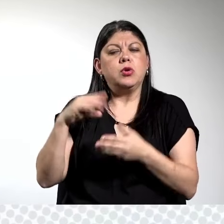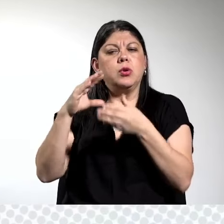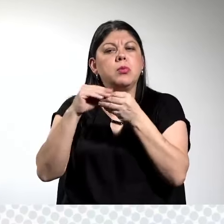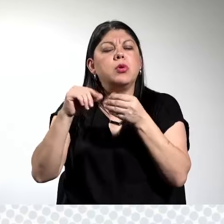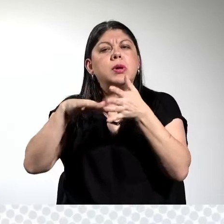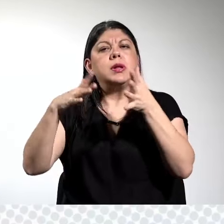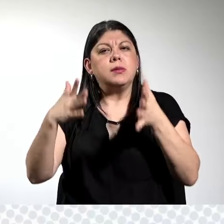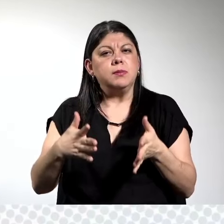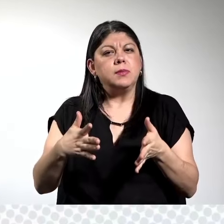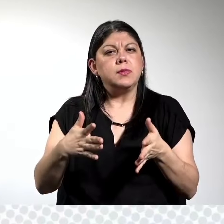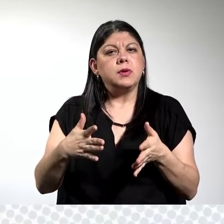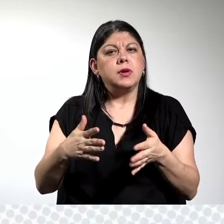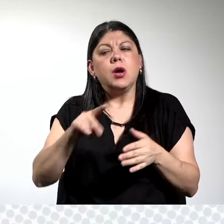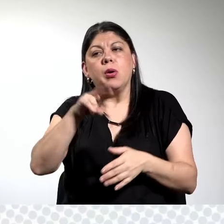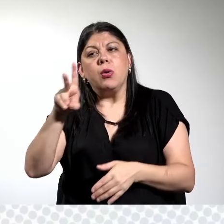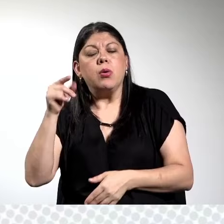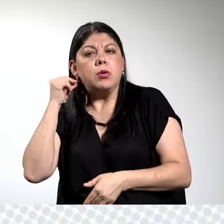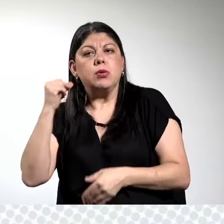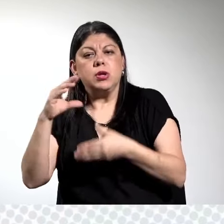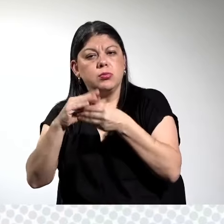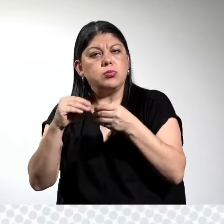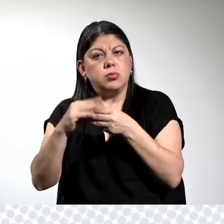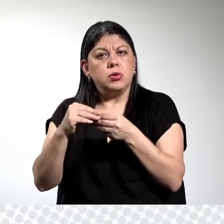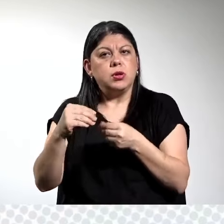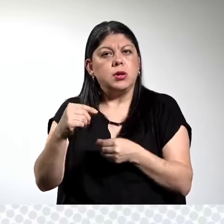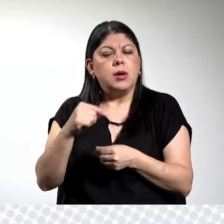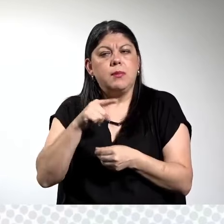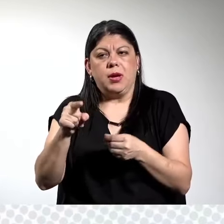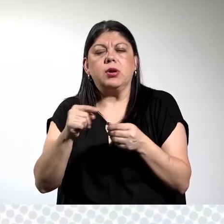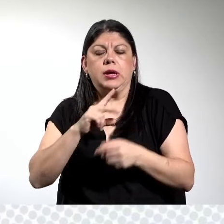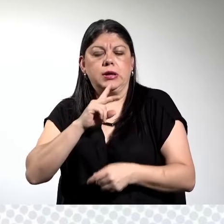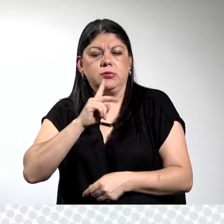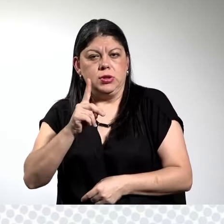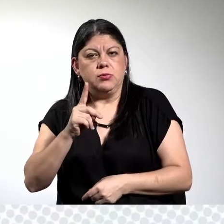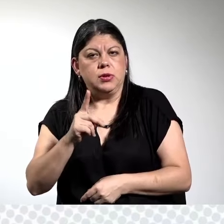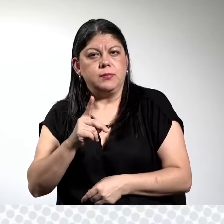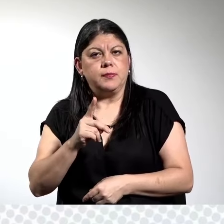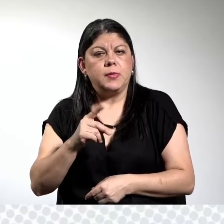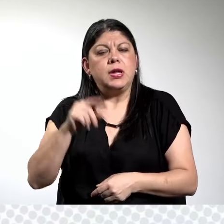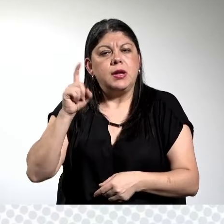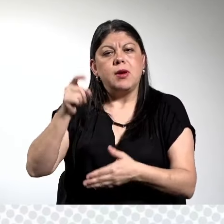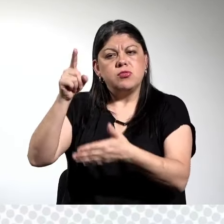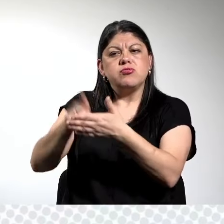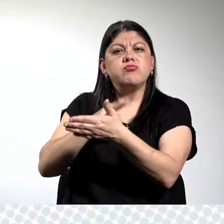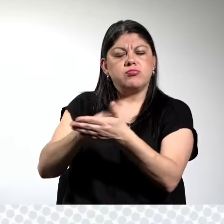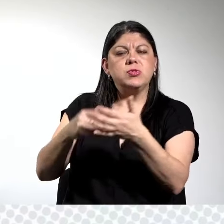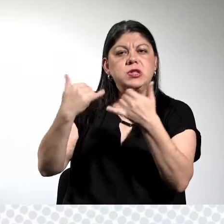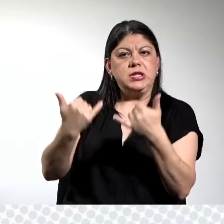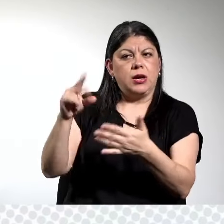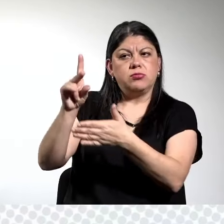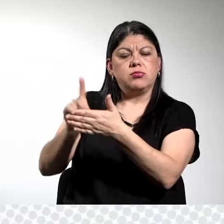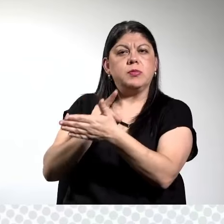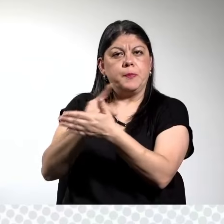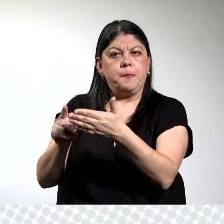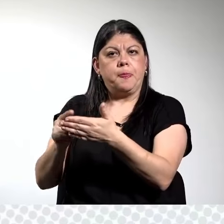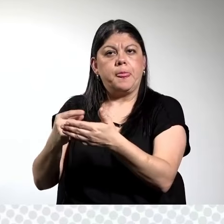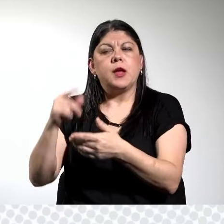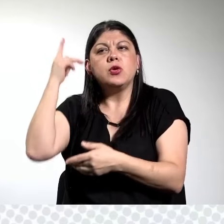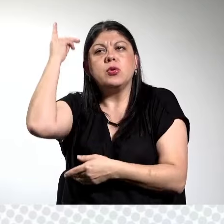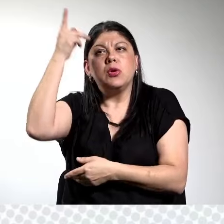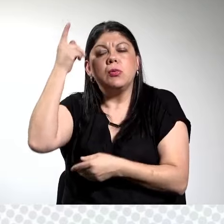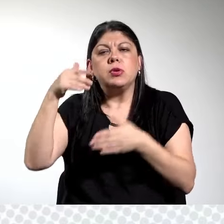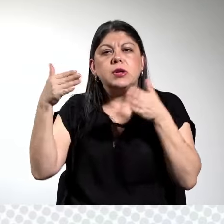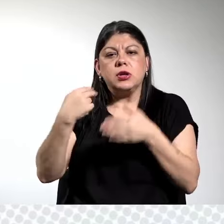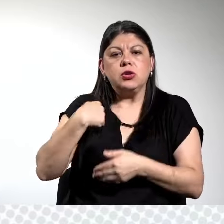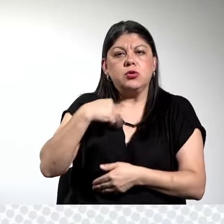estudiantes, me lo cuentan compañeras trabajadoras, pero que es una realidad total, tenemos que atacarlo inmediatamente. Igual que hablamos ahora, es una de las políticas centrales que tenemos